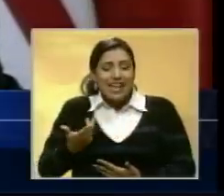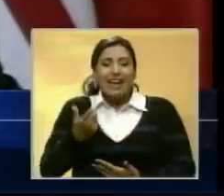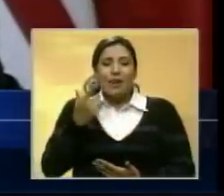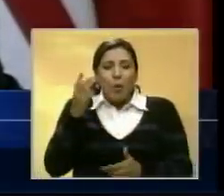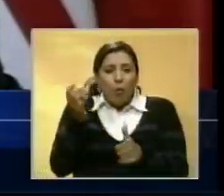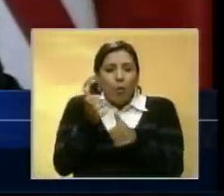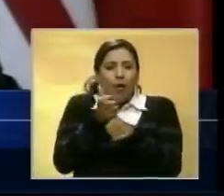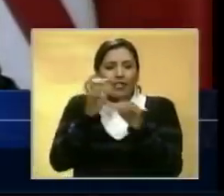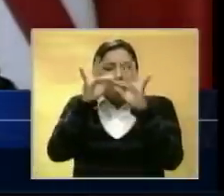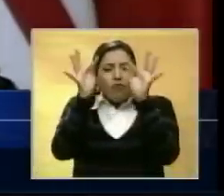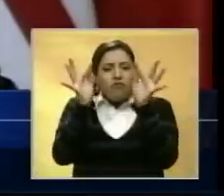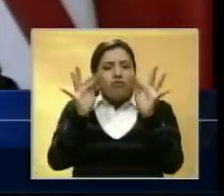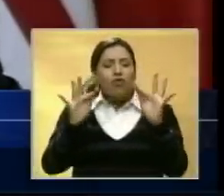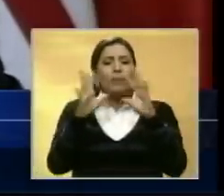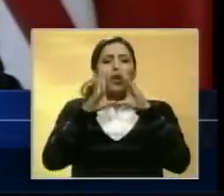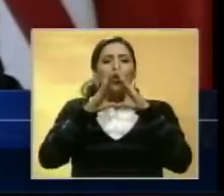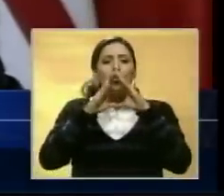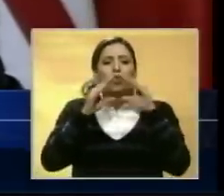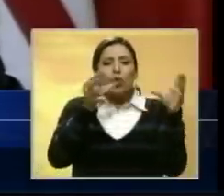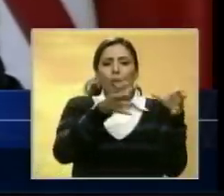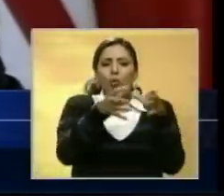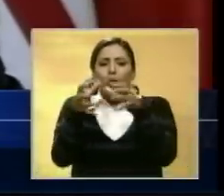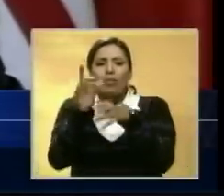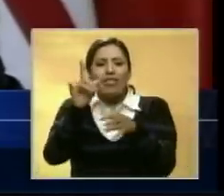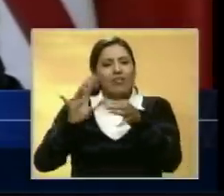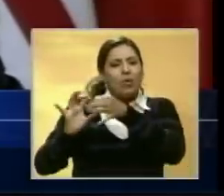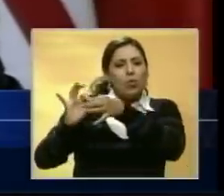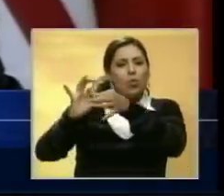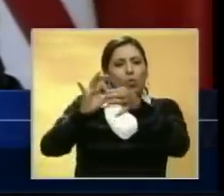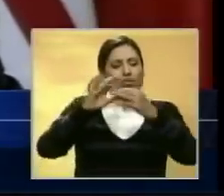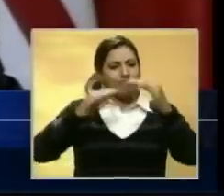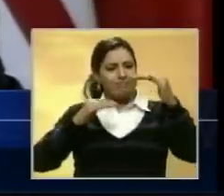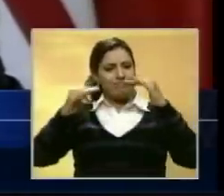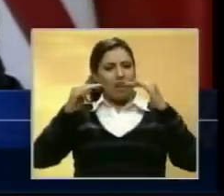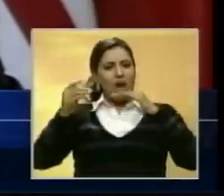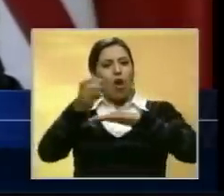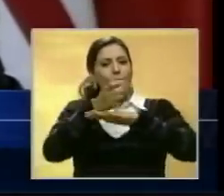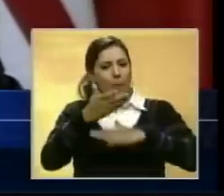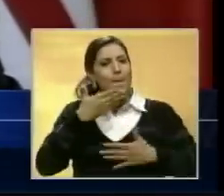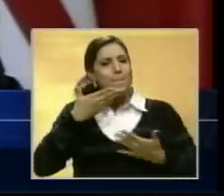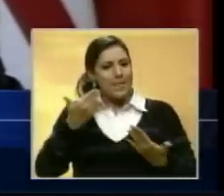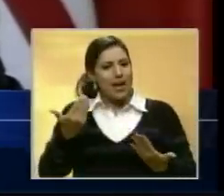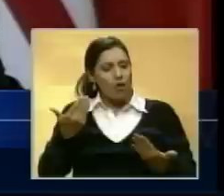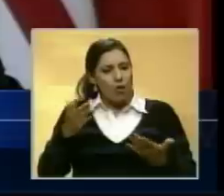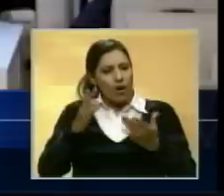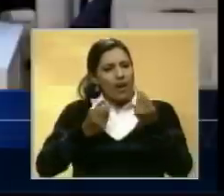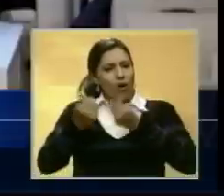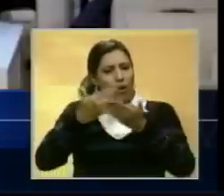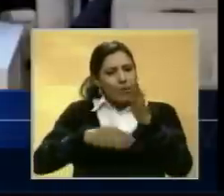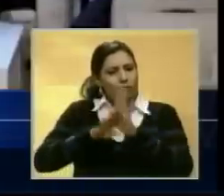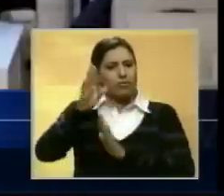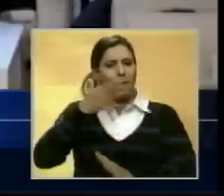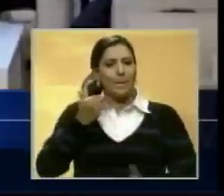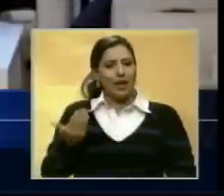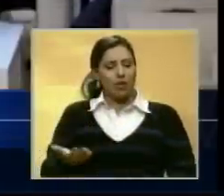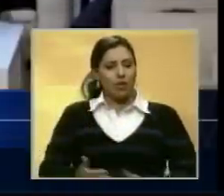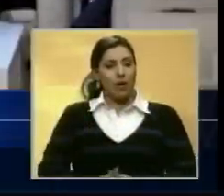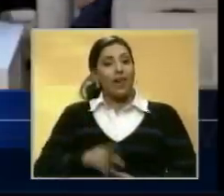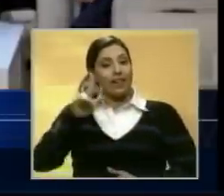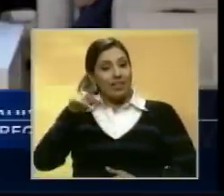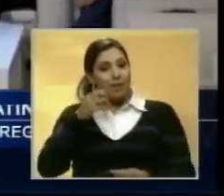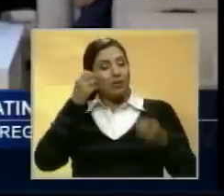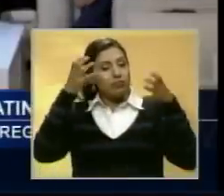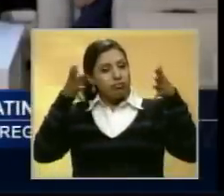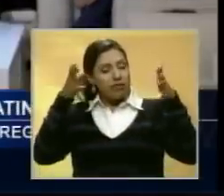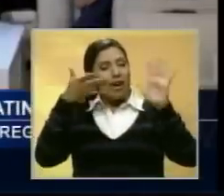podamos encontrar una manera en que todas las partes puedan unirse para estabilizar el gobierno y estabilizar la economía. También se